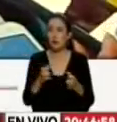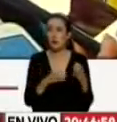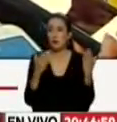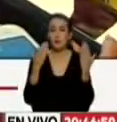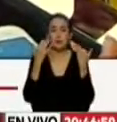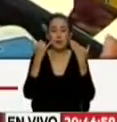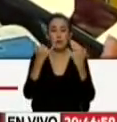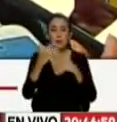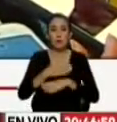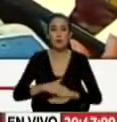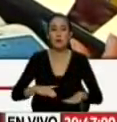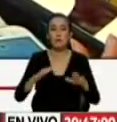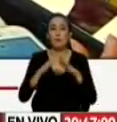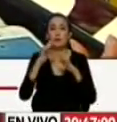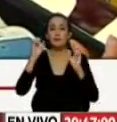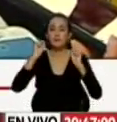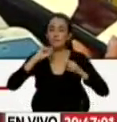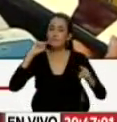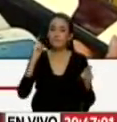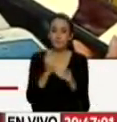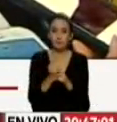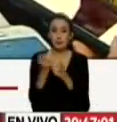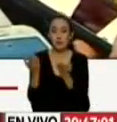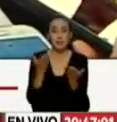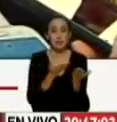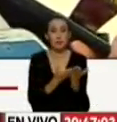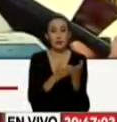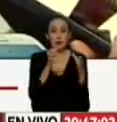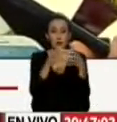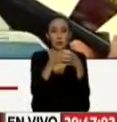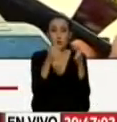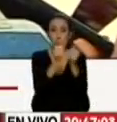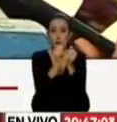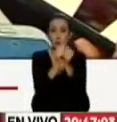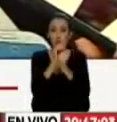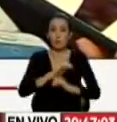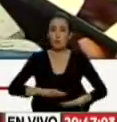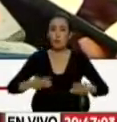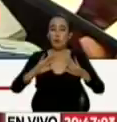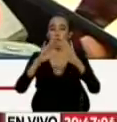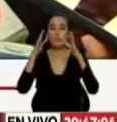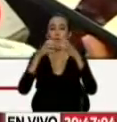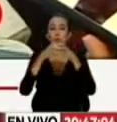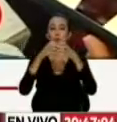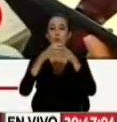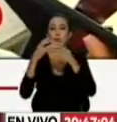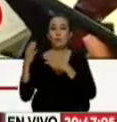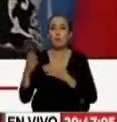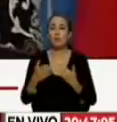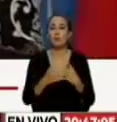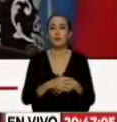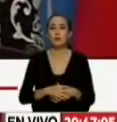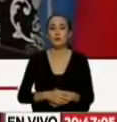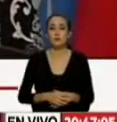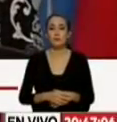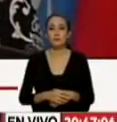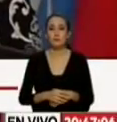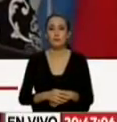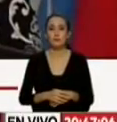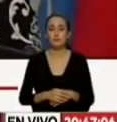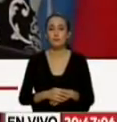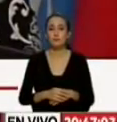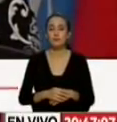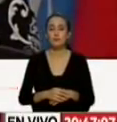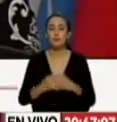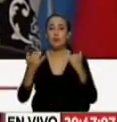el momento y sigue trabajando codo a codo con el gobierno y también con la voluntad de la cooperación internacional. El